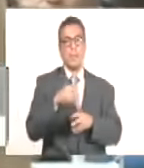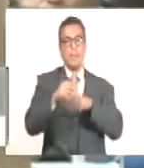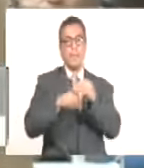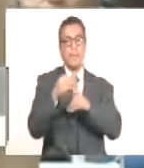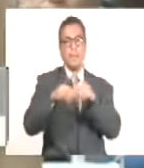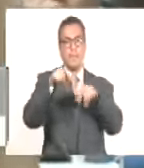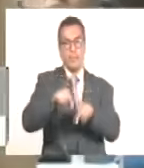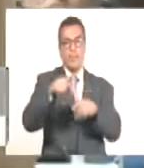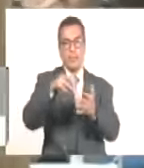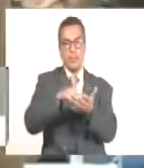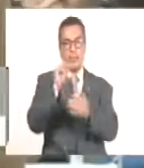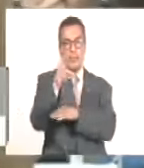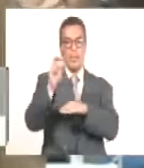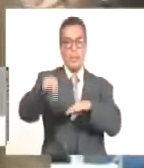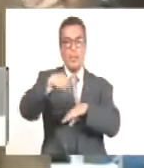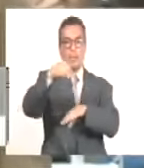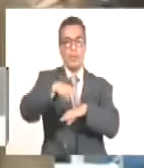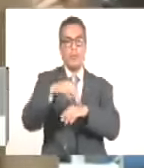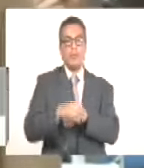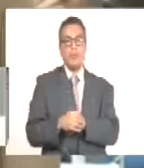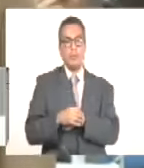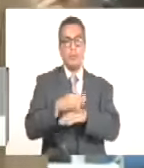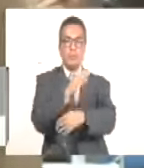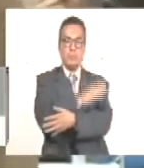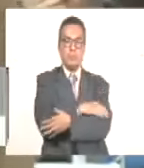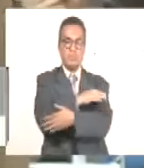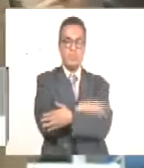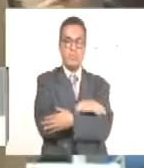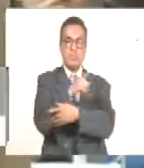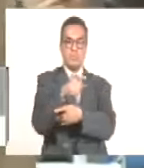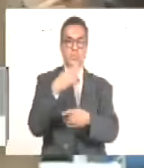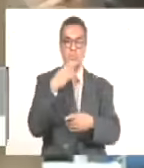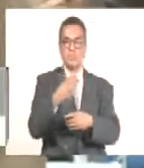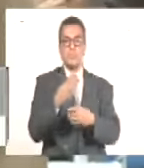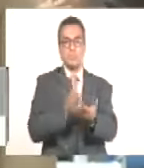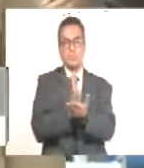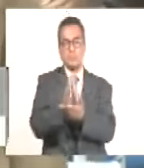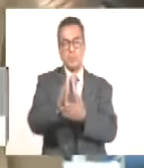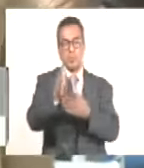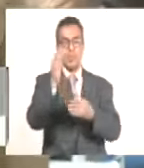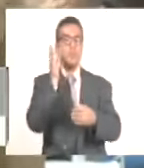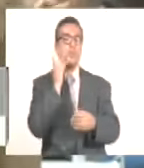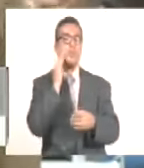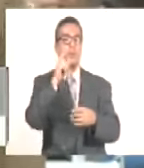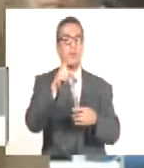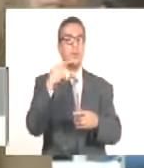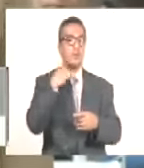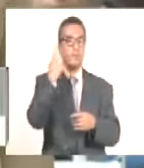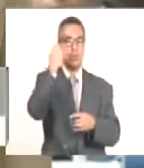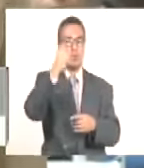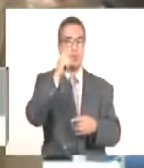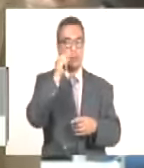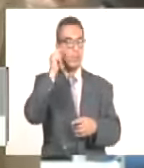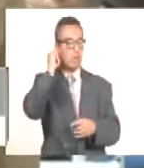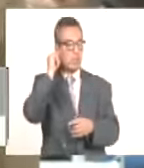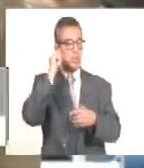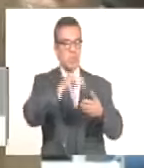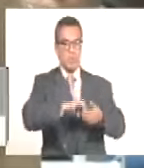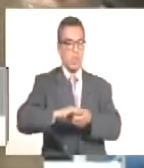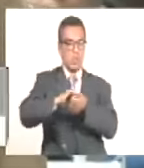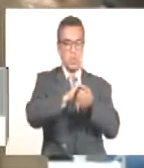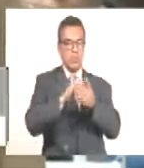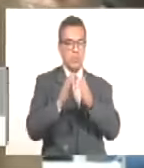desde aquí, desde esta Asamblea Nacional, felicitamos y pedimos seguir el ejemplo de esos héroes, heroínas